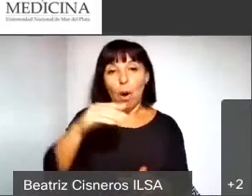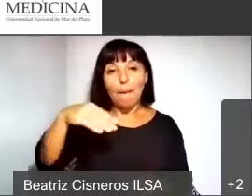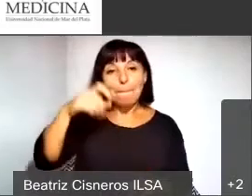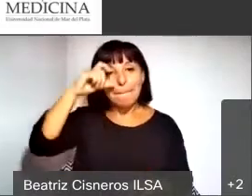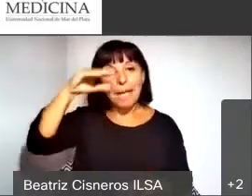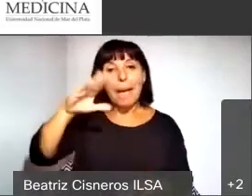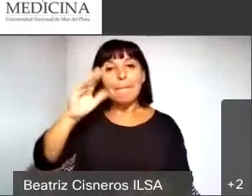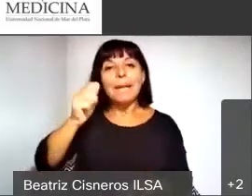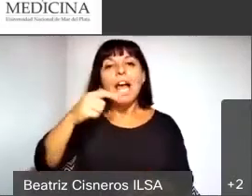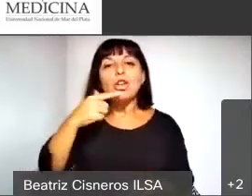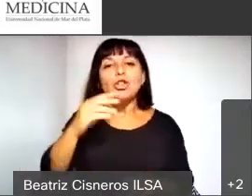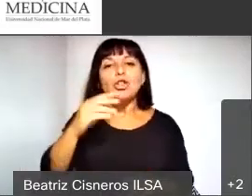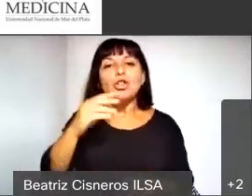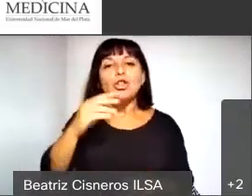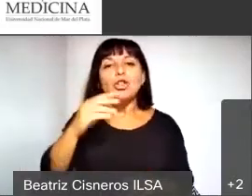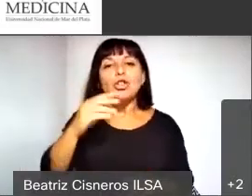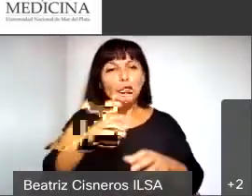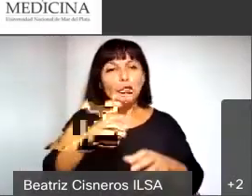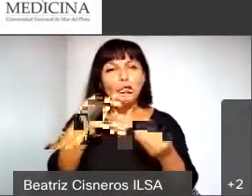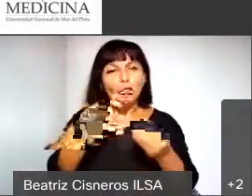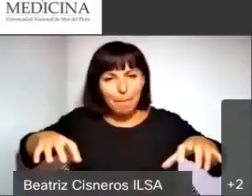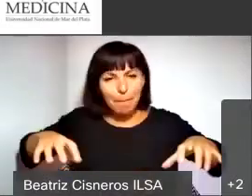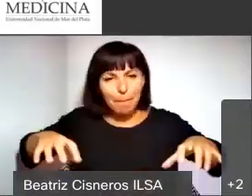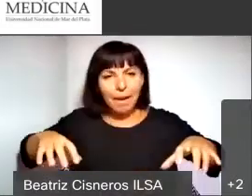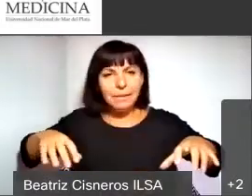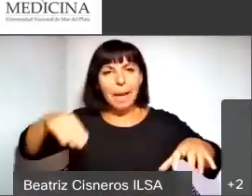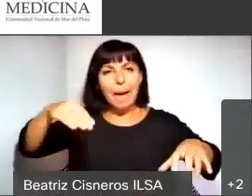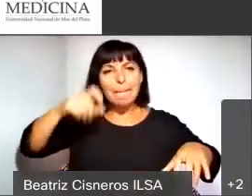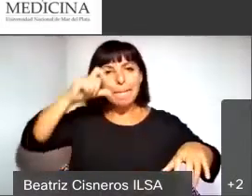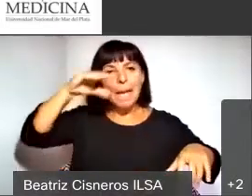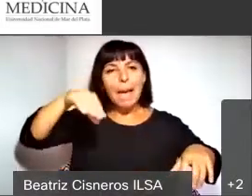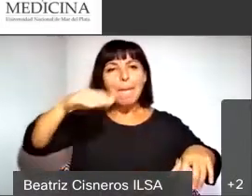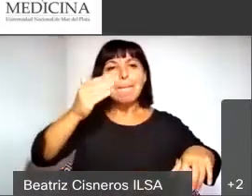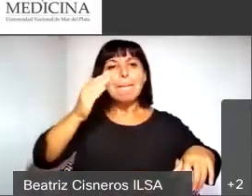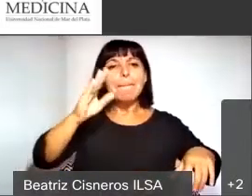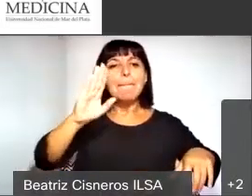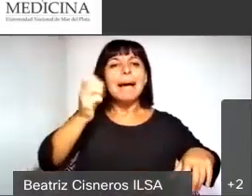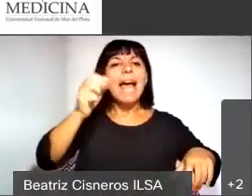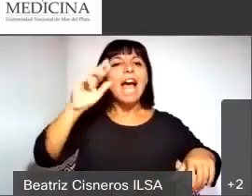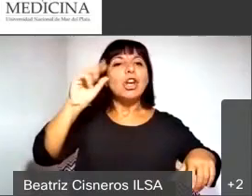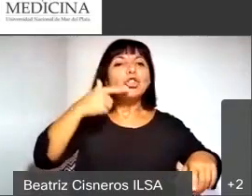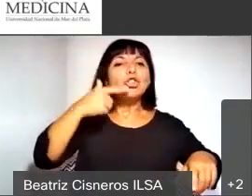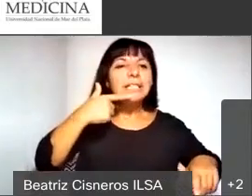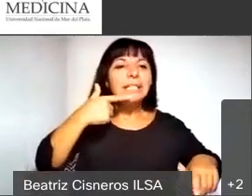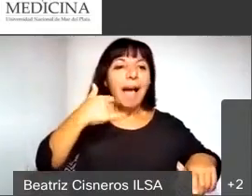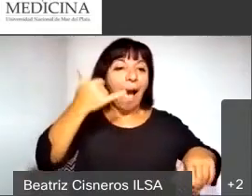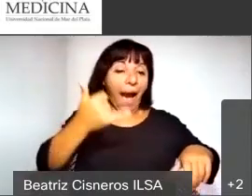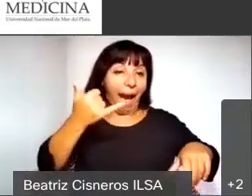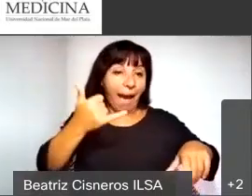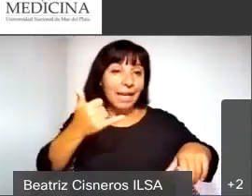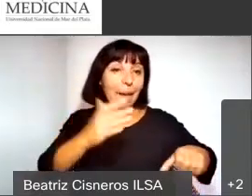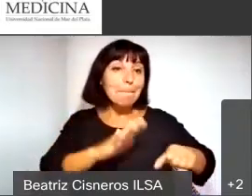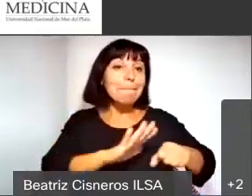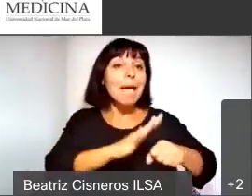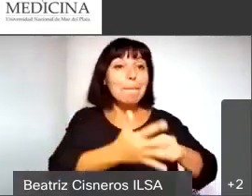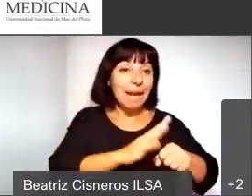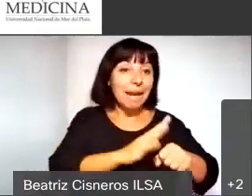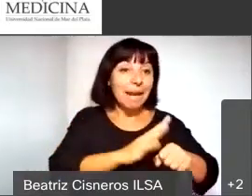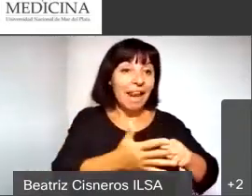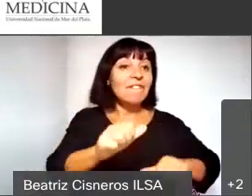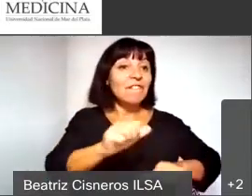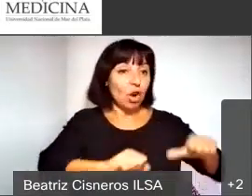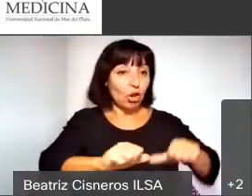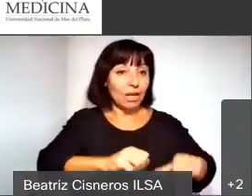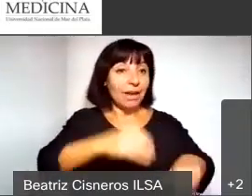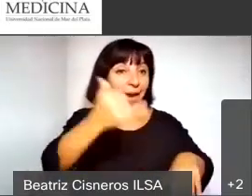clasificación? Que las organelas membranosas van a estar conformadas por membrana, ¿sí? Por una membrana biológica, de una